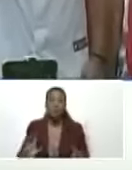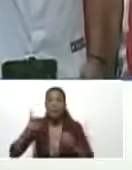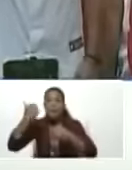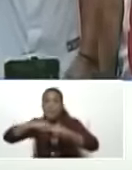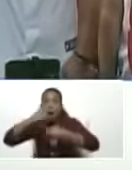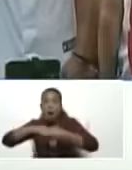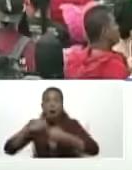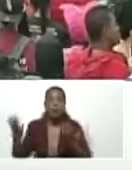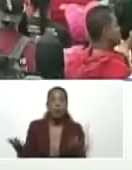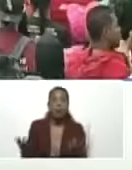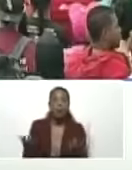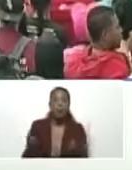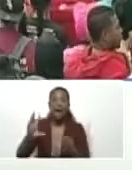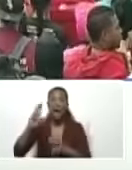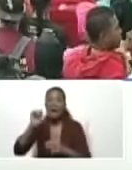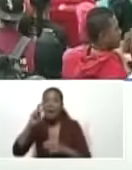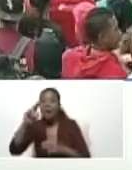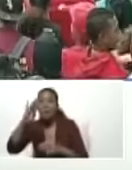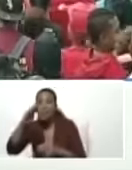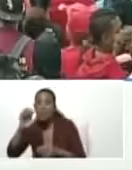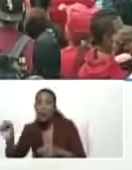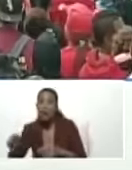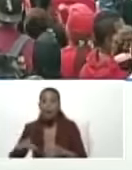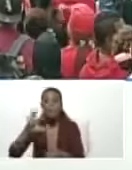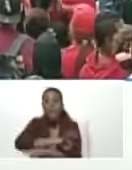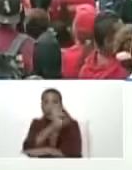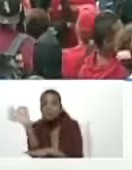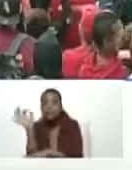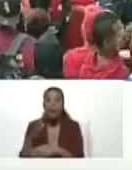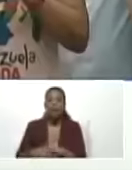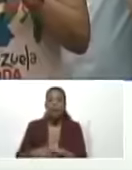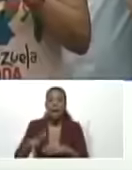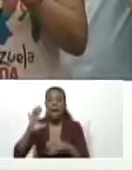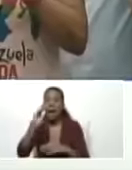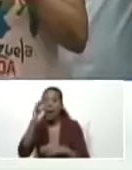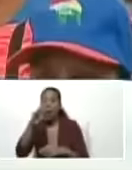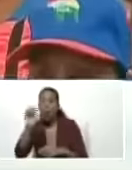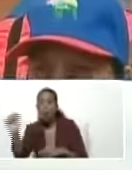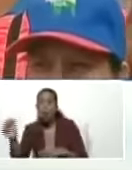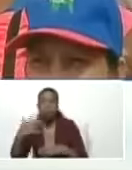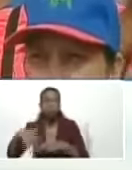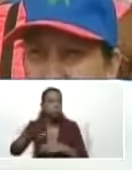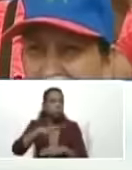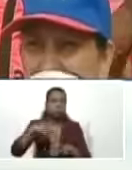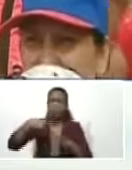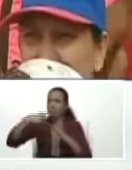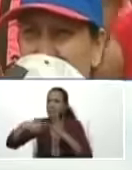Maracaibo, Cabima, Barquisimeto, Carora.